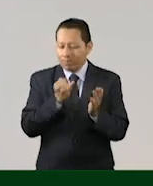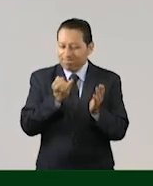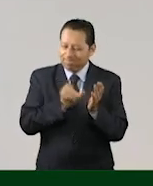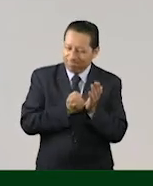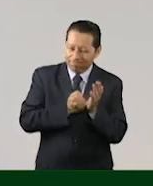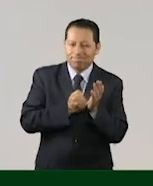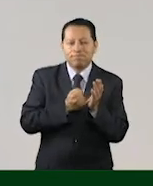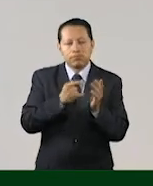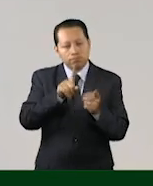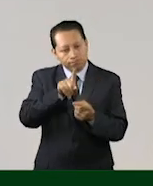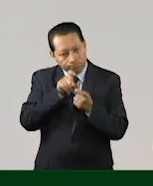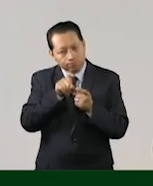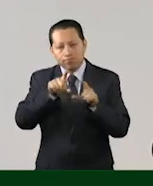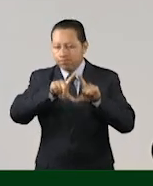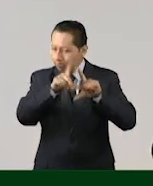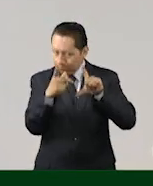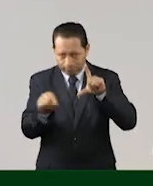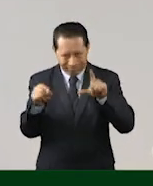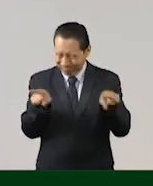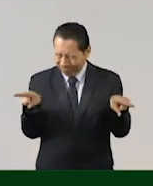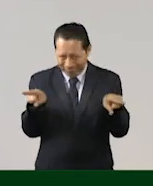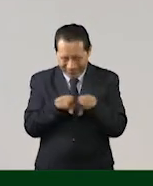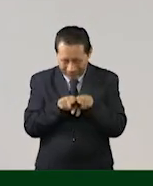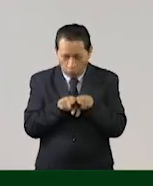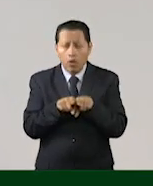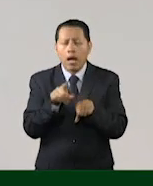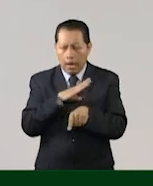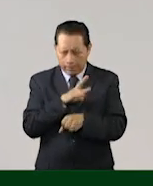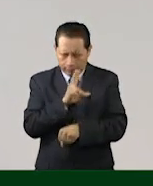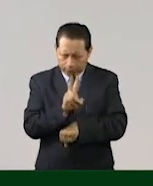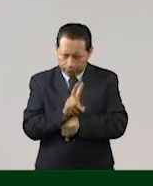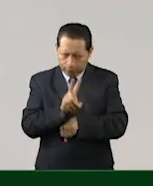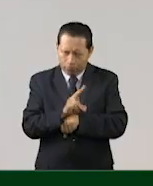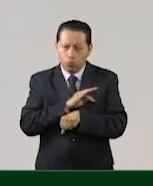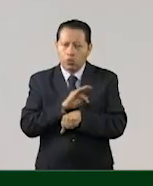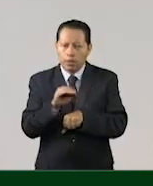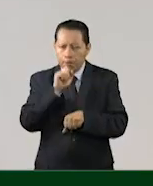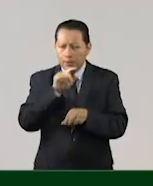nacional, hemos intensificado la supervisión que realizamos desde el área central.